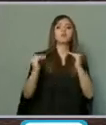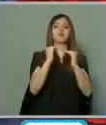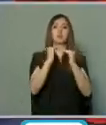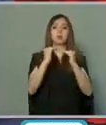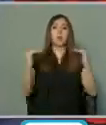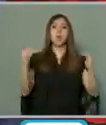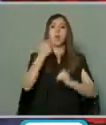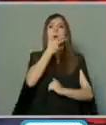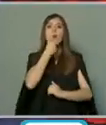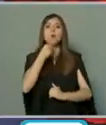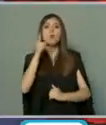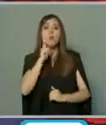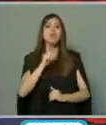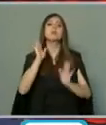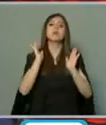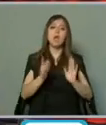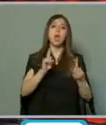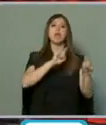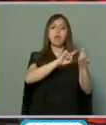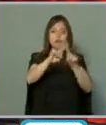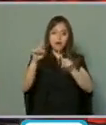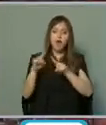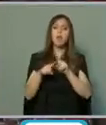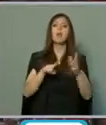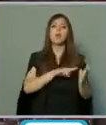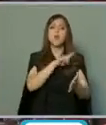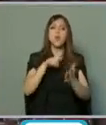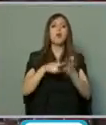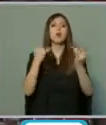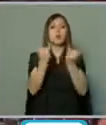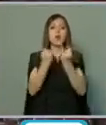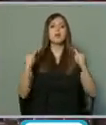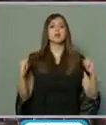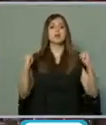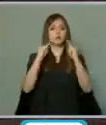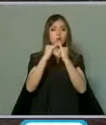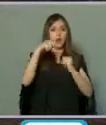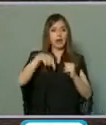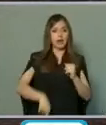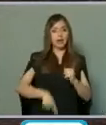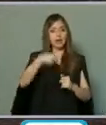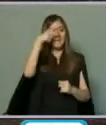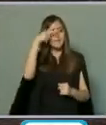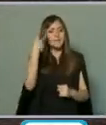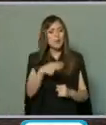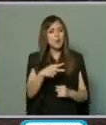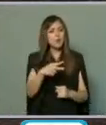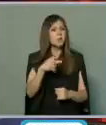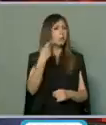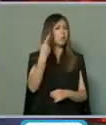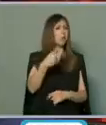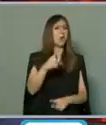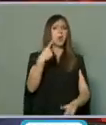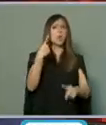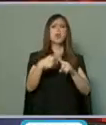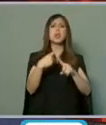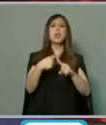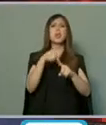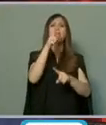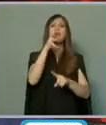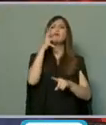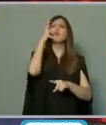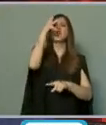está dando en muchas zonas y en muchas instituciones de nuestro país. ¿Cómo se llega o quién nombra a